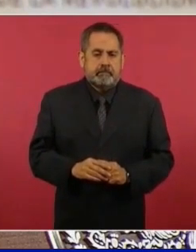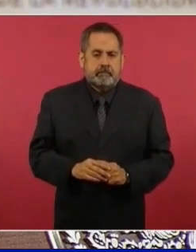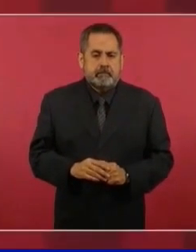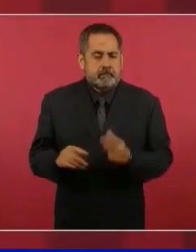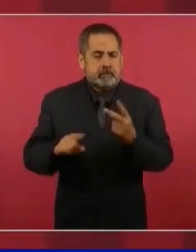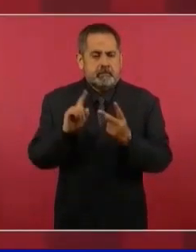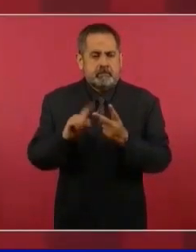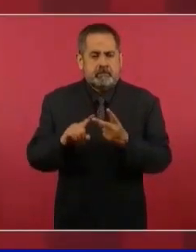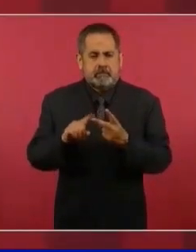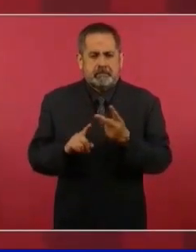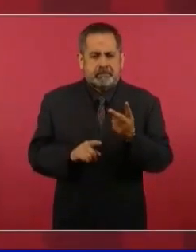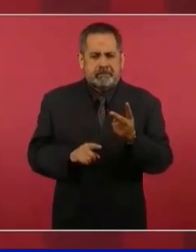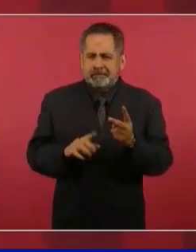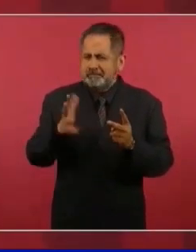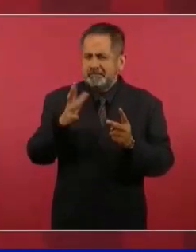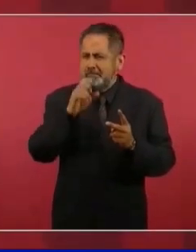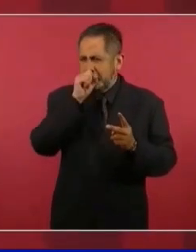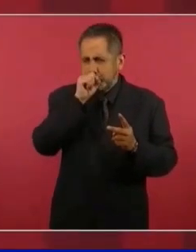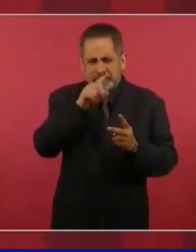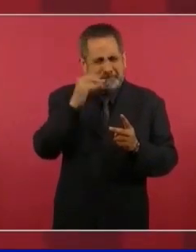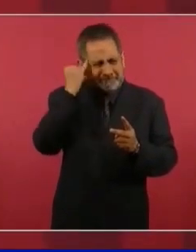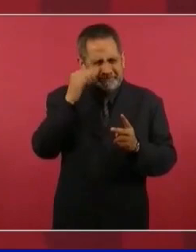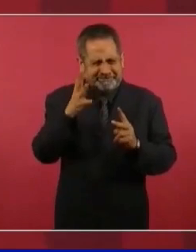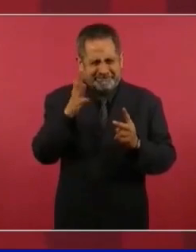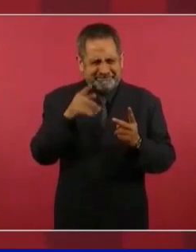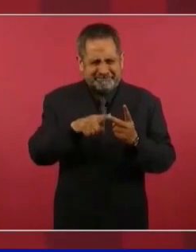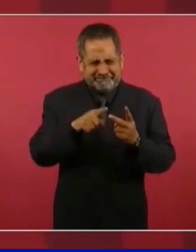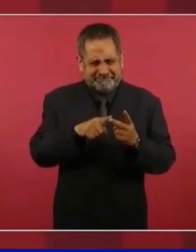y otra por el mismo sentido